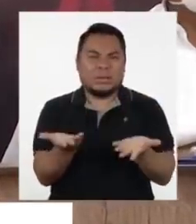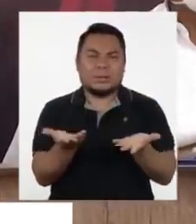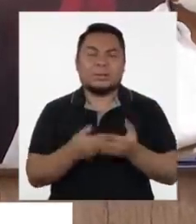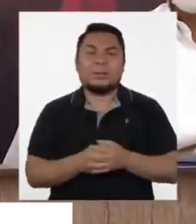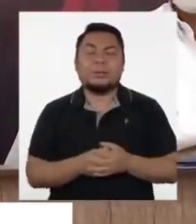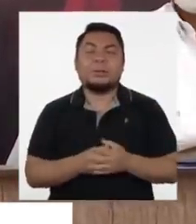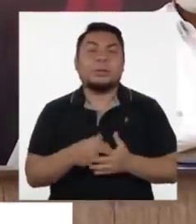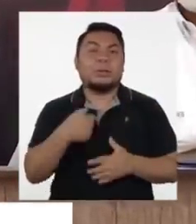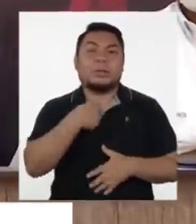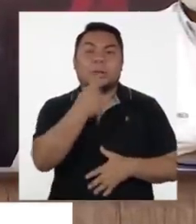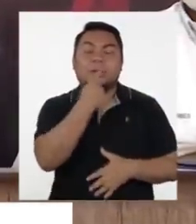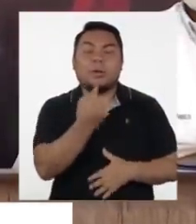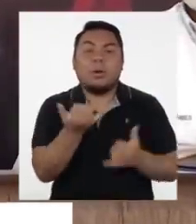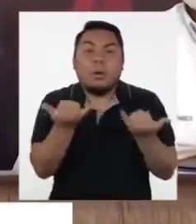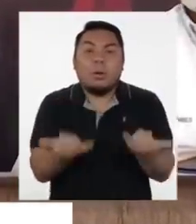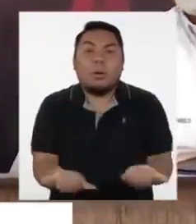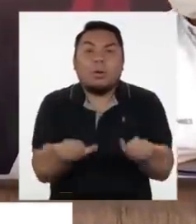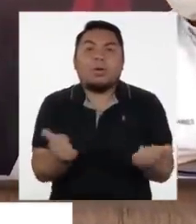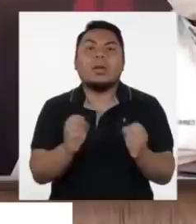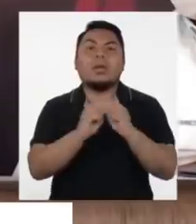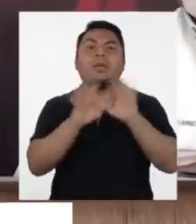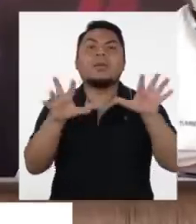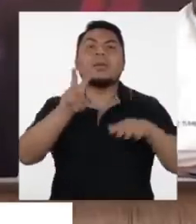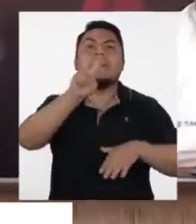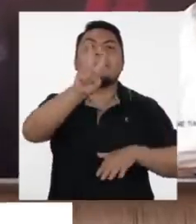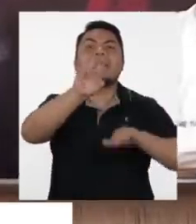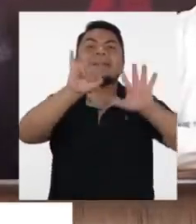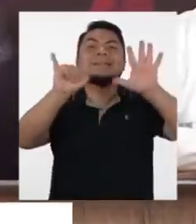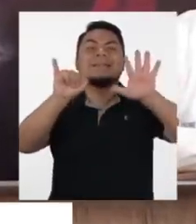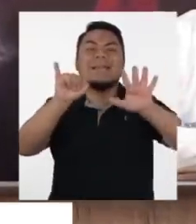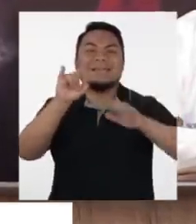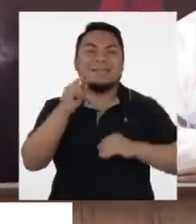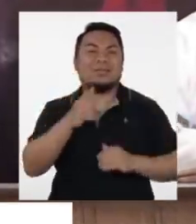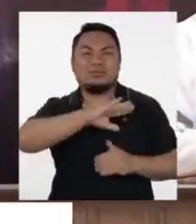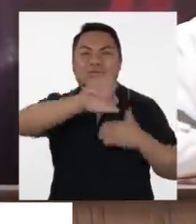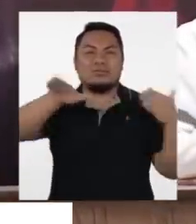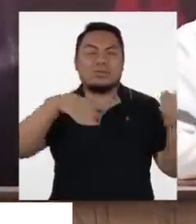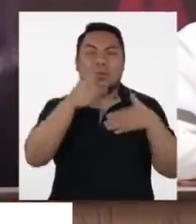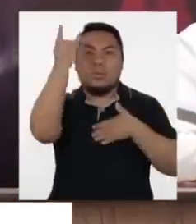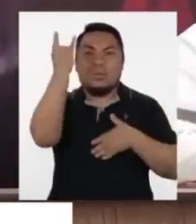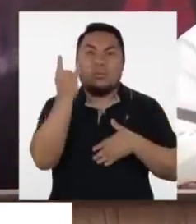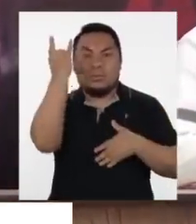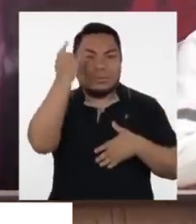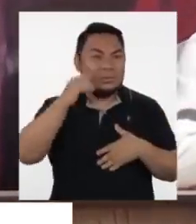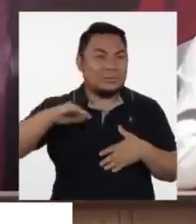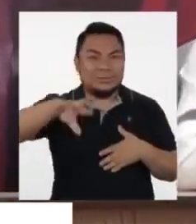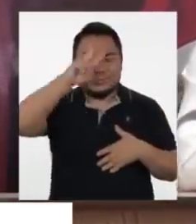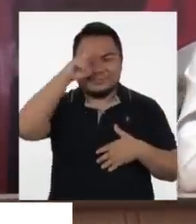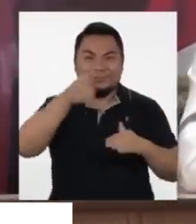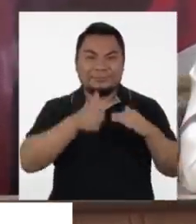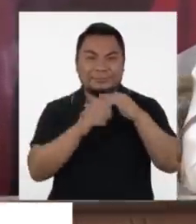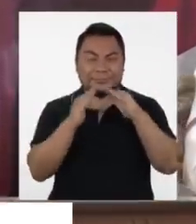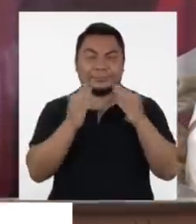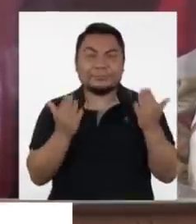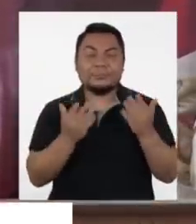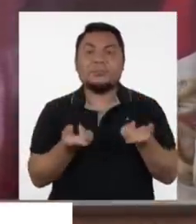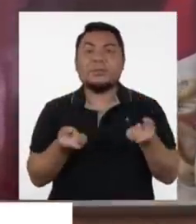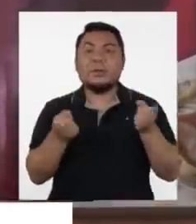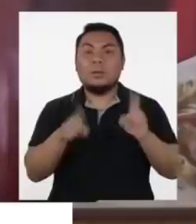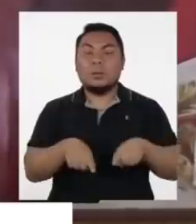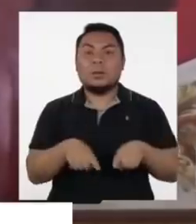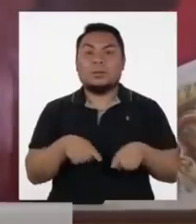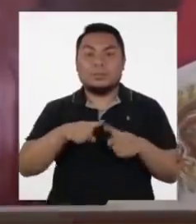he dicho que hoy estamos en el día te índice directa cuando empezamos